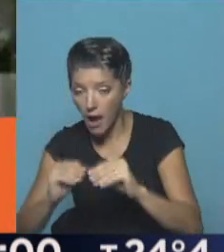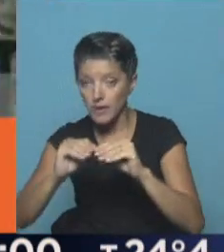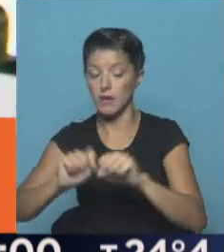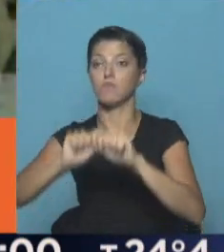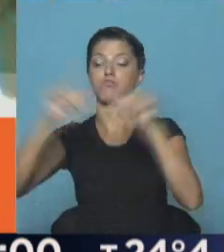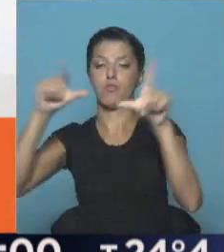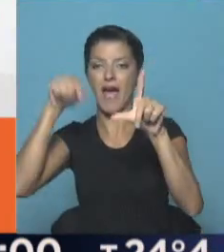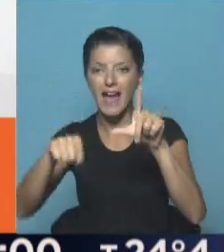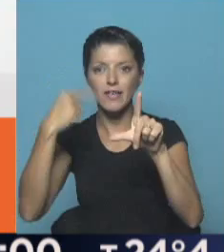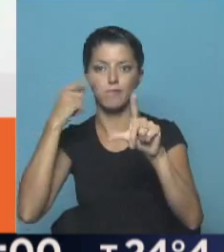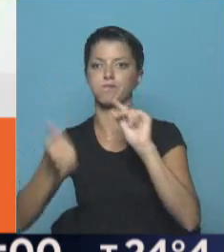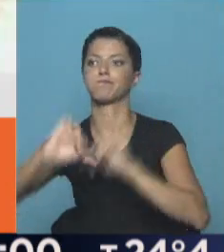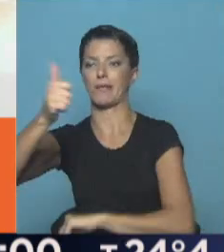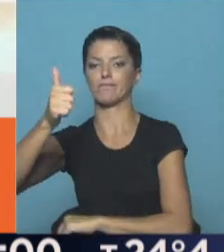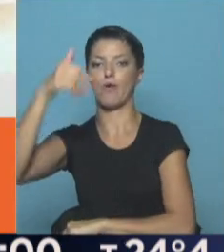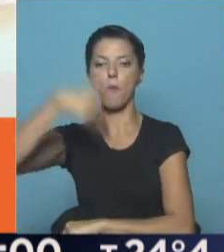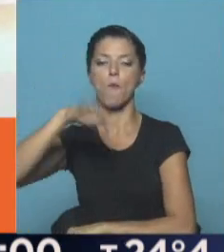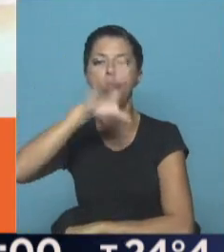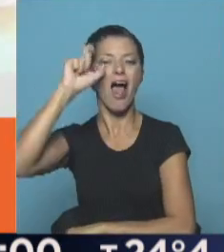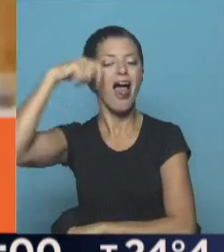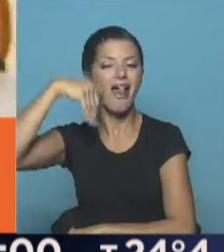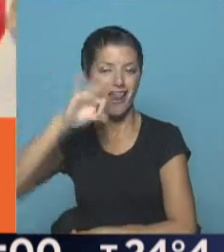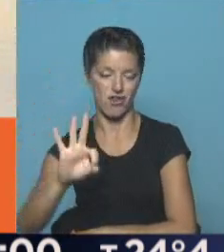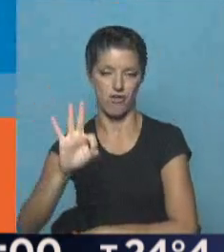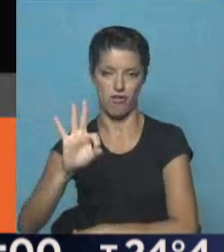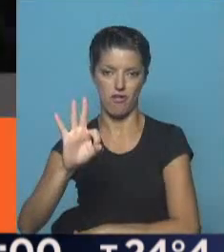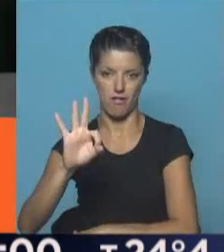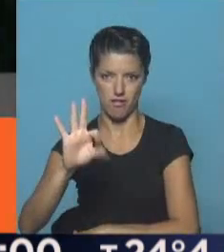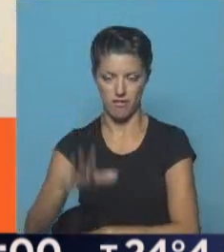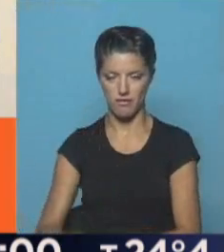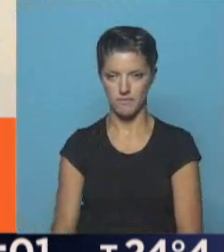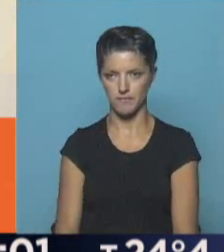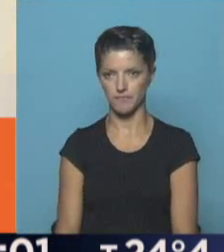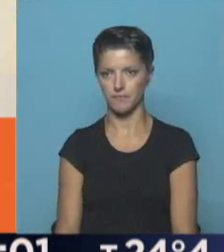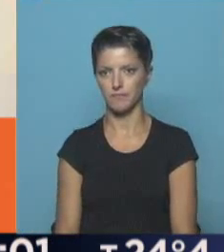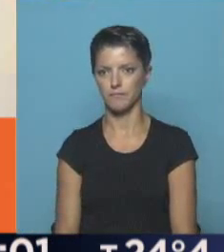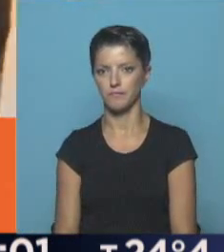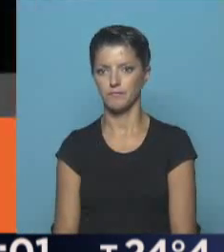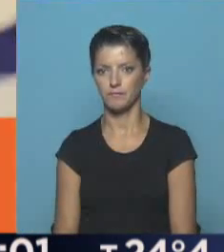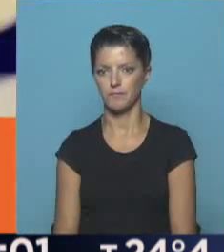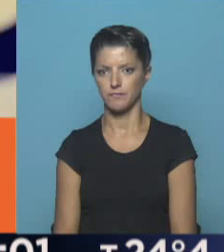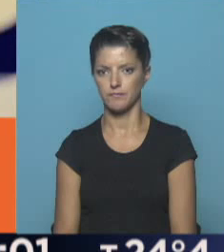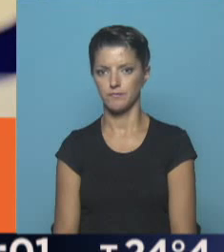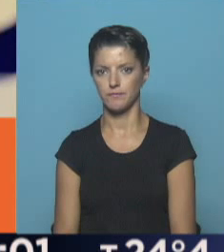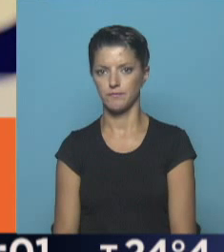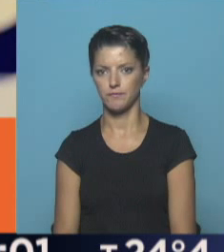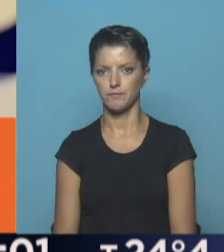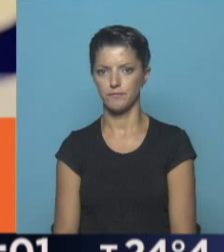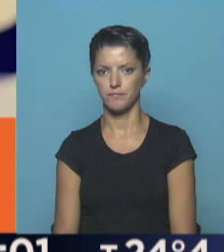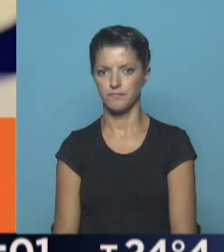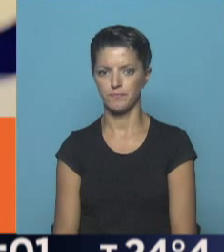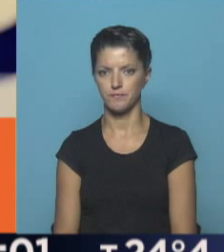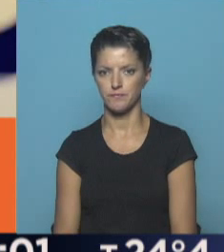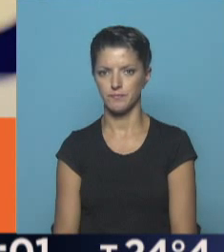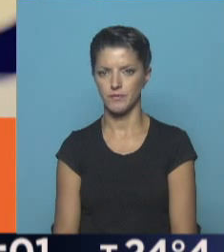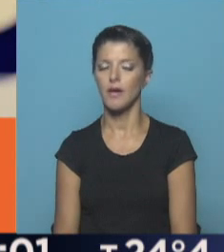recuperó el acceso a la página del Consejo Nacional Electoral, el ganador pasó a ser Lenín Moreno. En esta